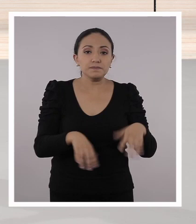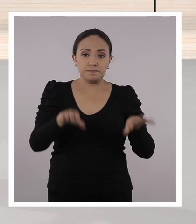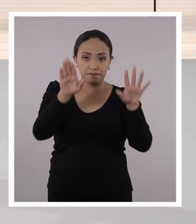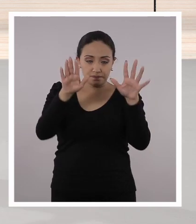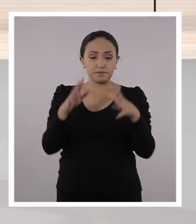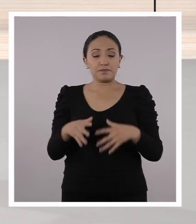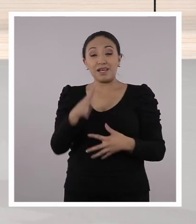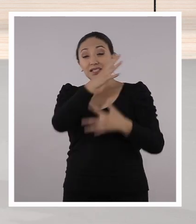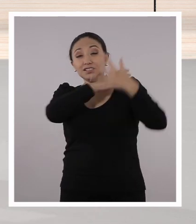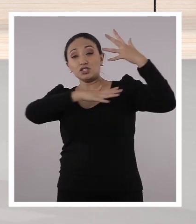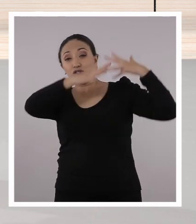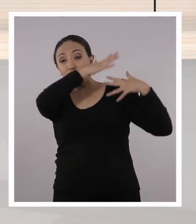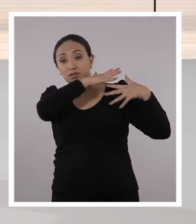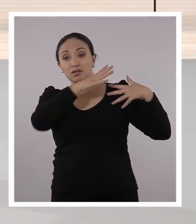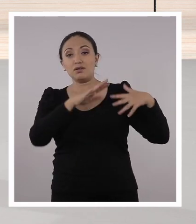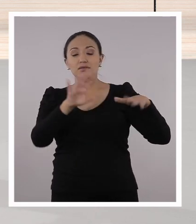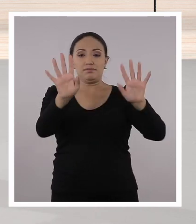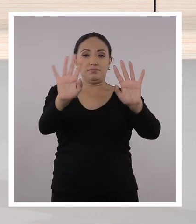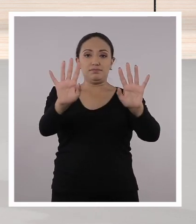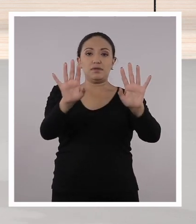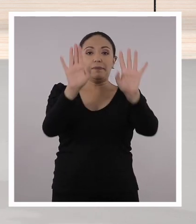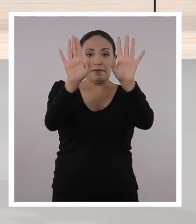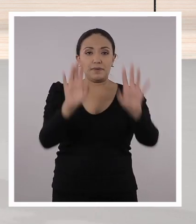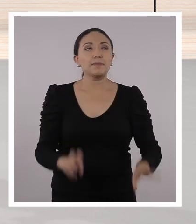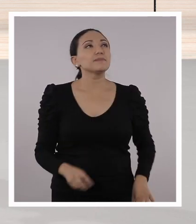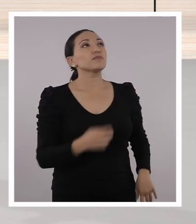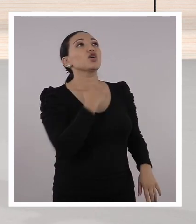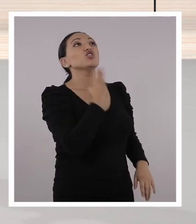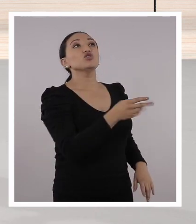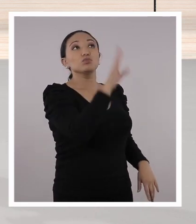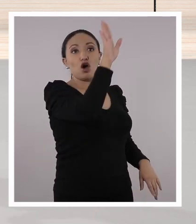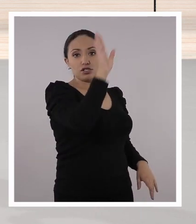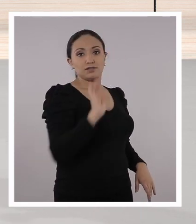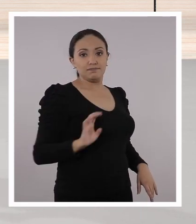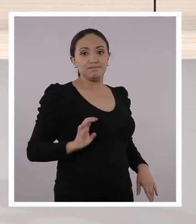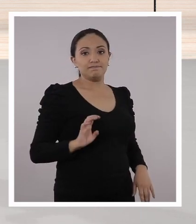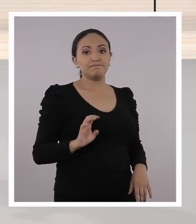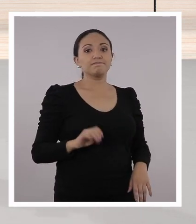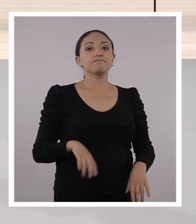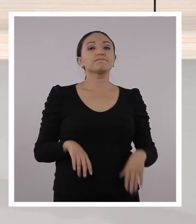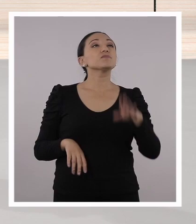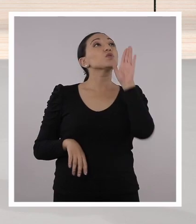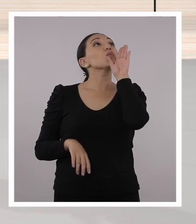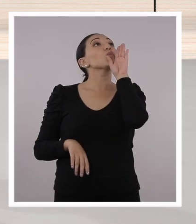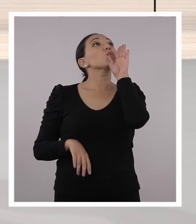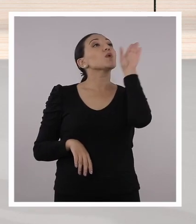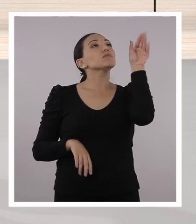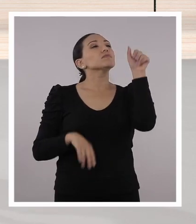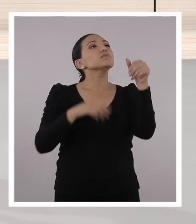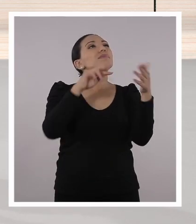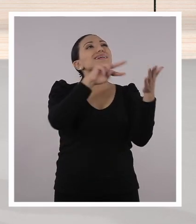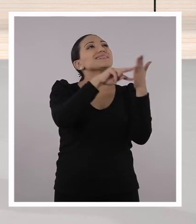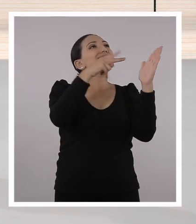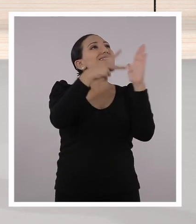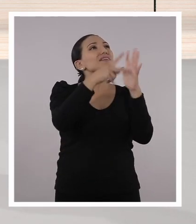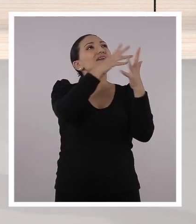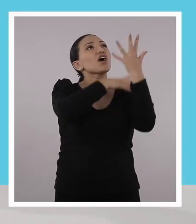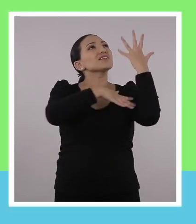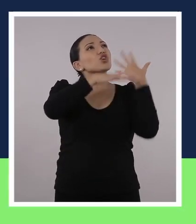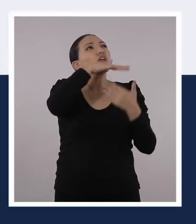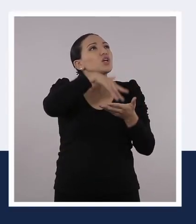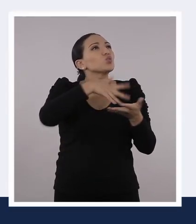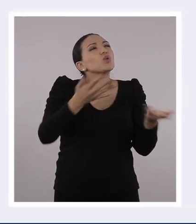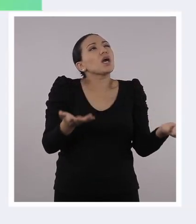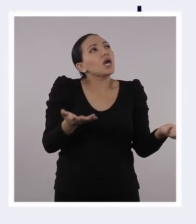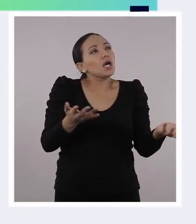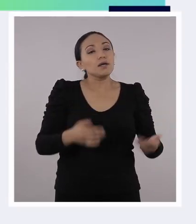historia? De hecho, la historia se encarga de estudiar... no, ya sé. Webster, ¿qué tal si le pedimos ayuda a él? A ver, pregúntele, profe. Webster, cuéntanos,